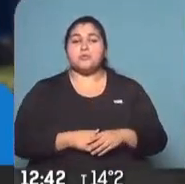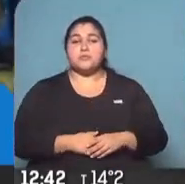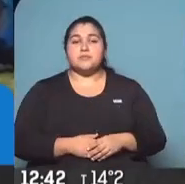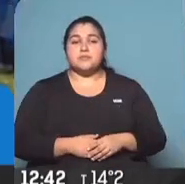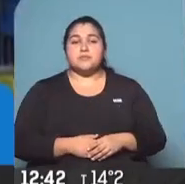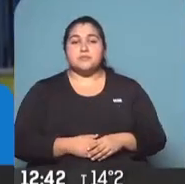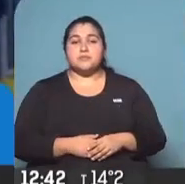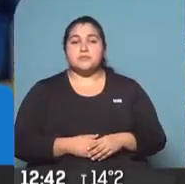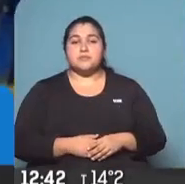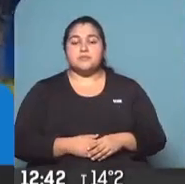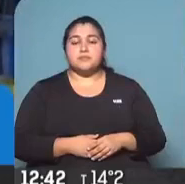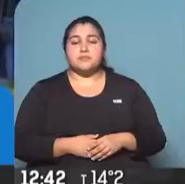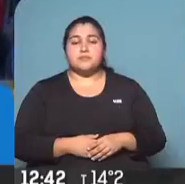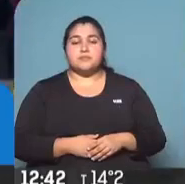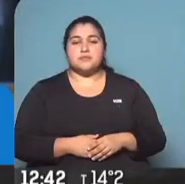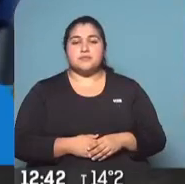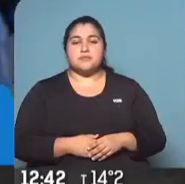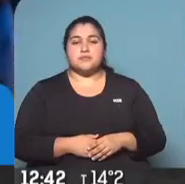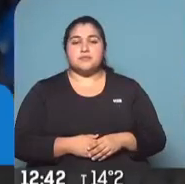al barco oficial